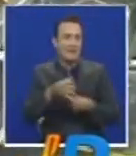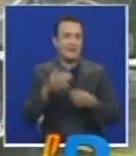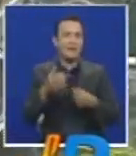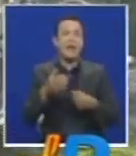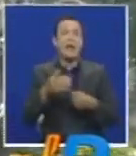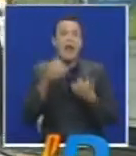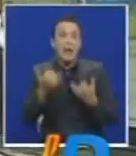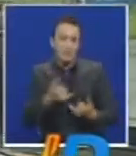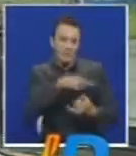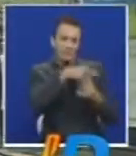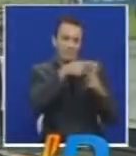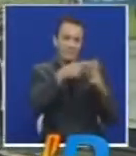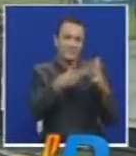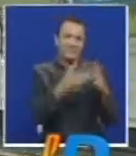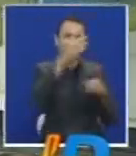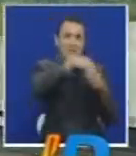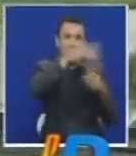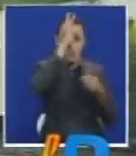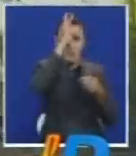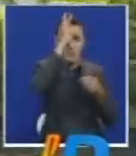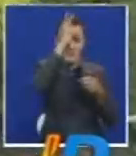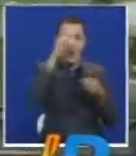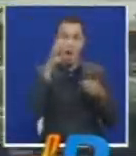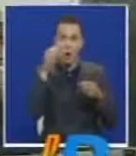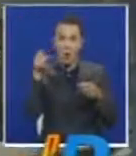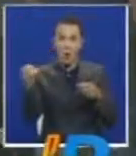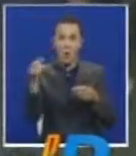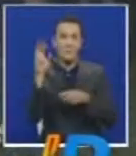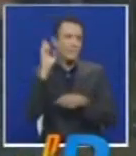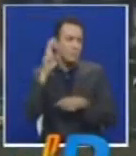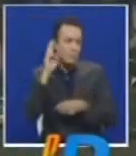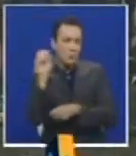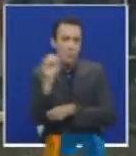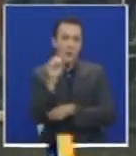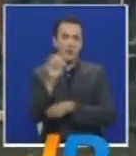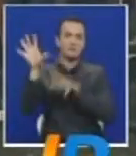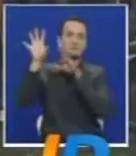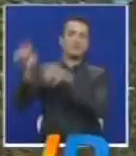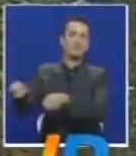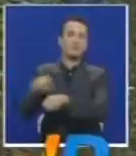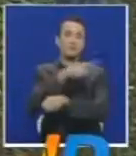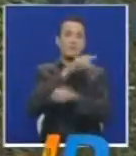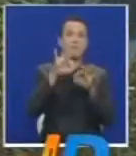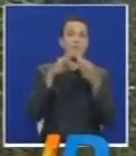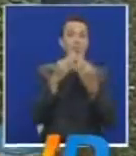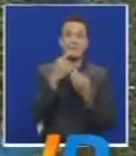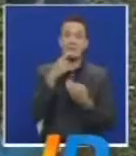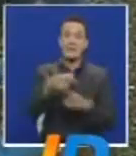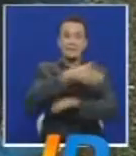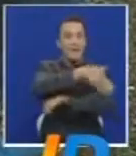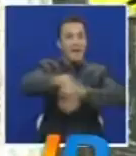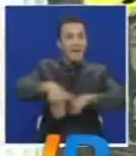los ciclistas se recuperan en un centro asistencial, mientras la familia pide que se refuerce la seguridad